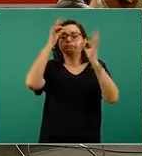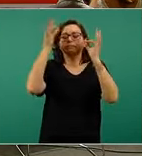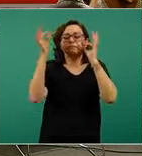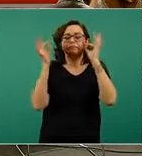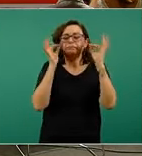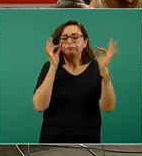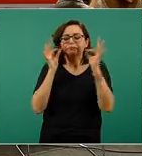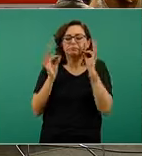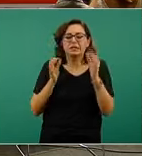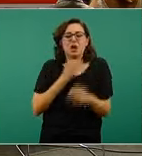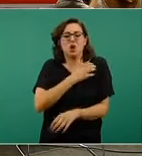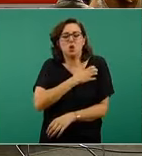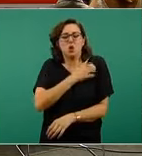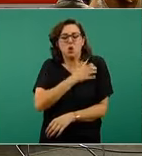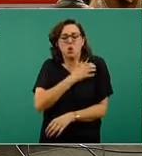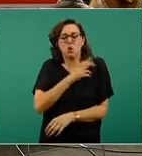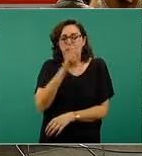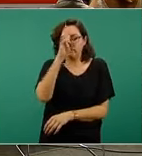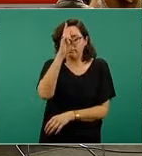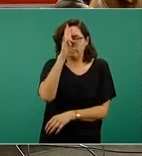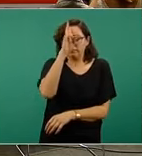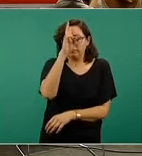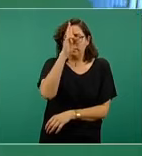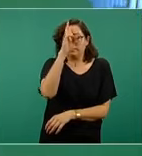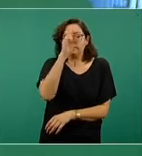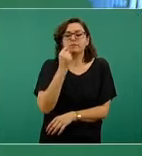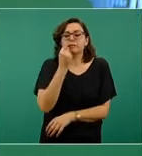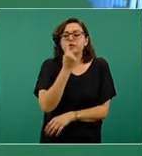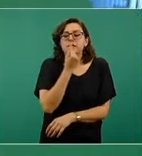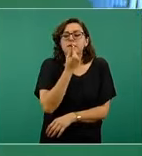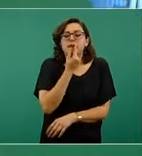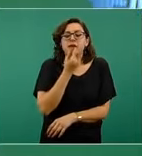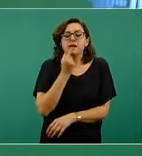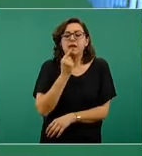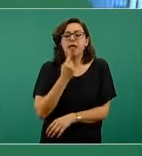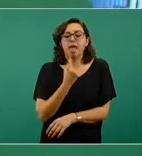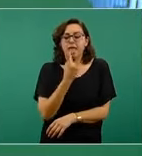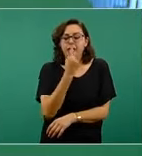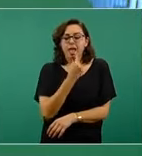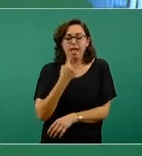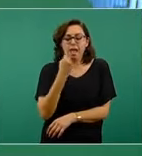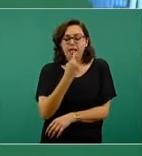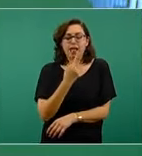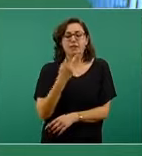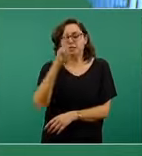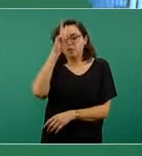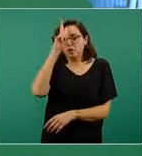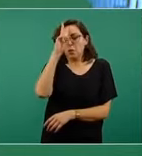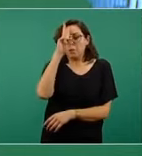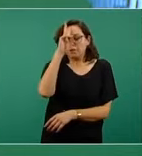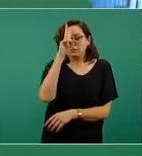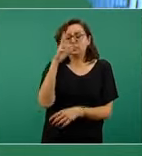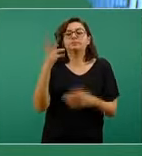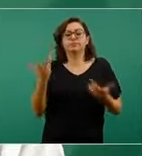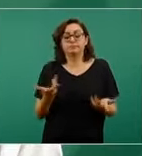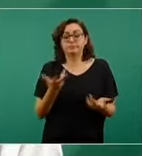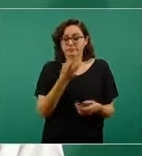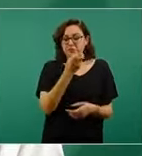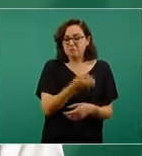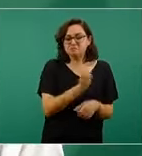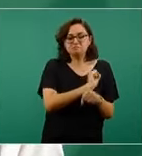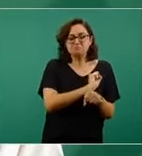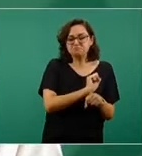sienta cosquilleo o hormigueo en los labios o en la lengua, hasta reacciones graves que pueden poner en